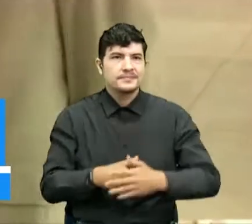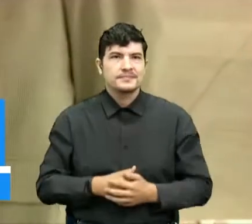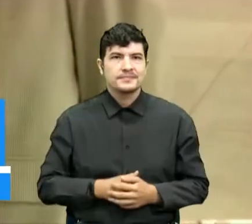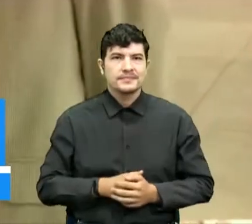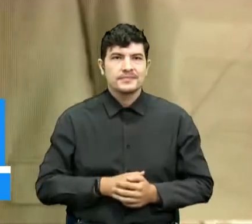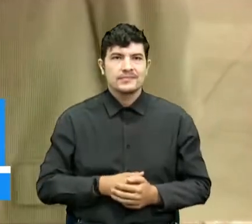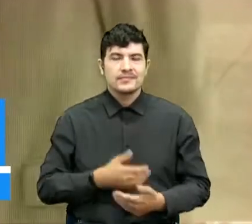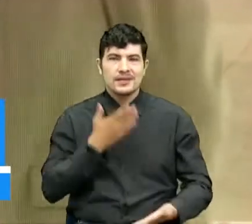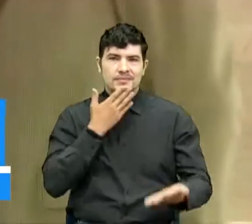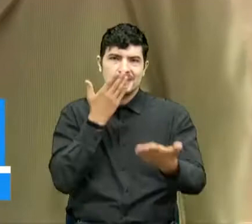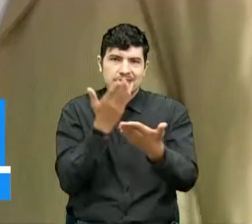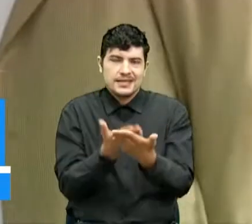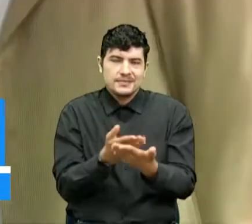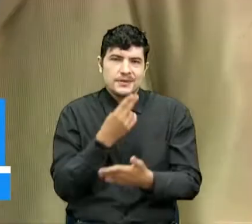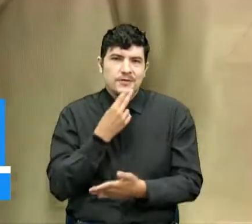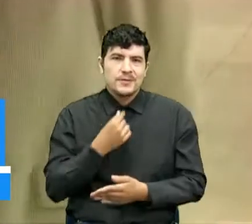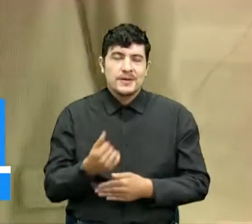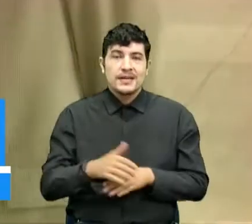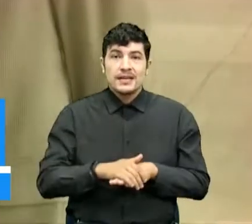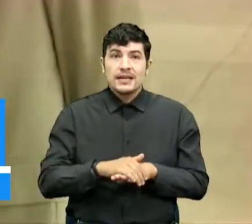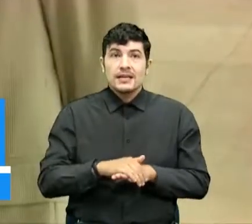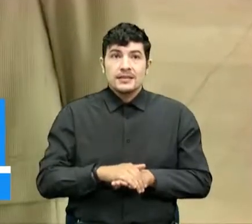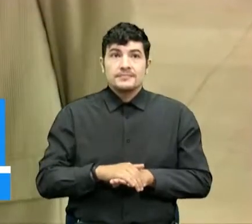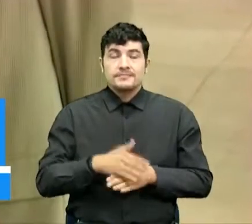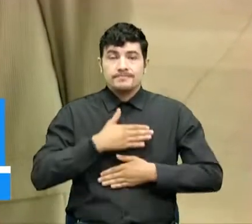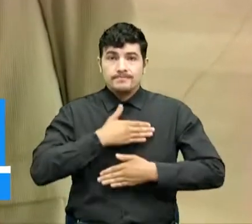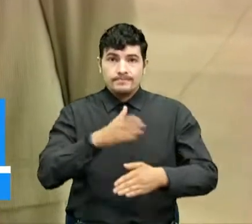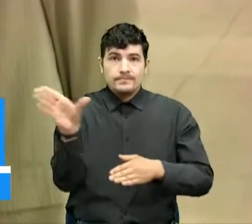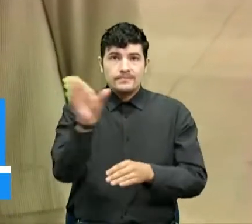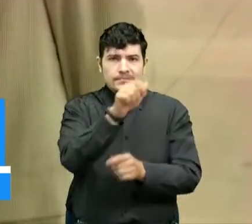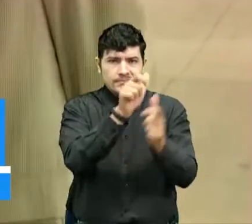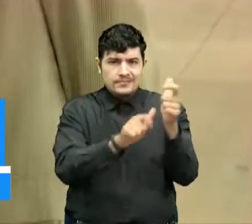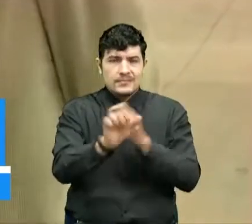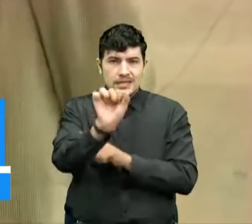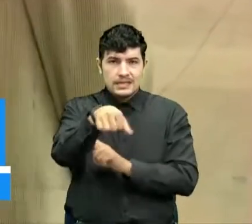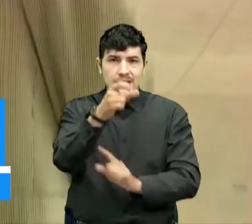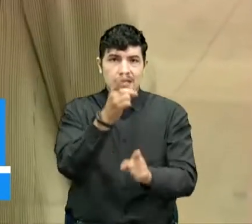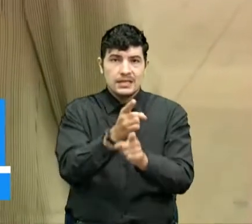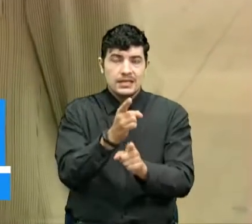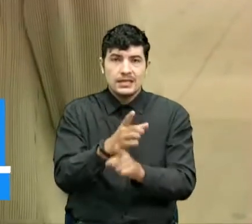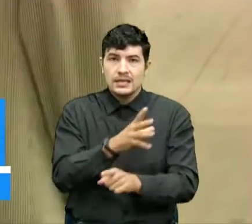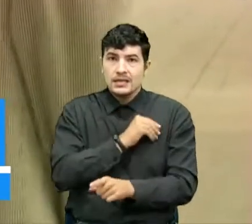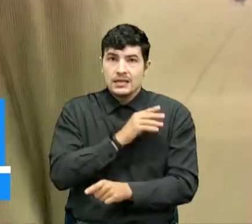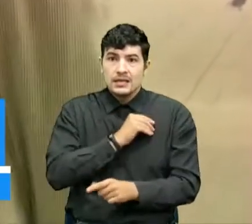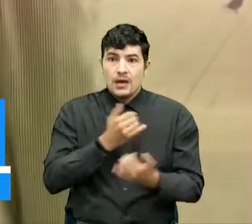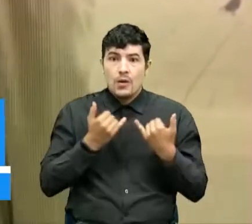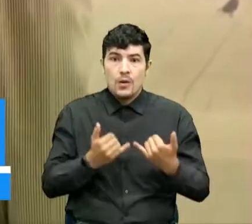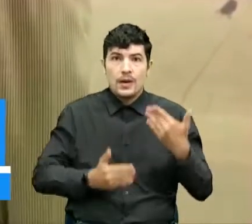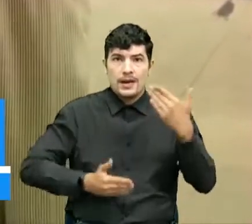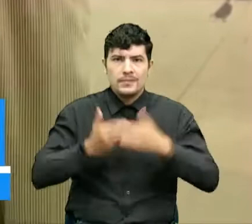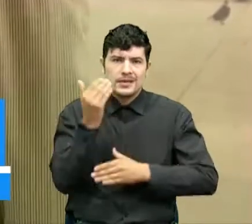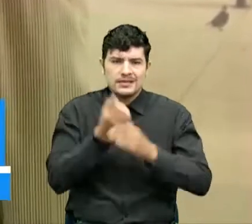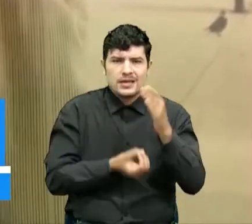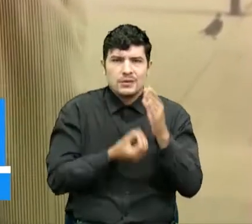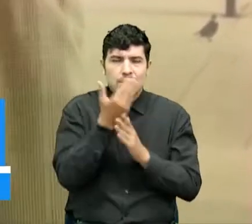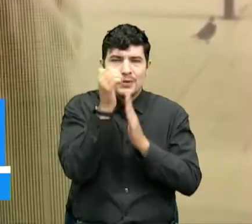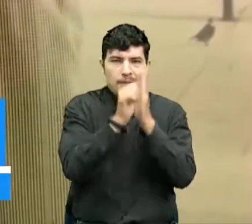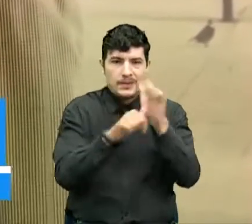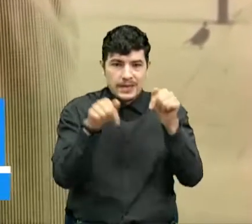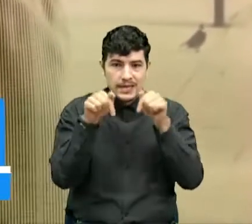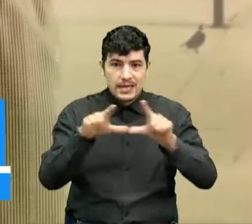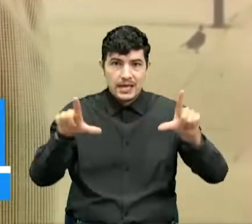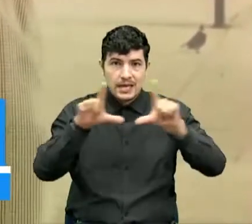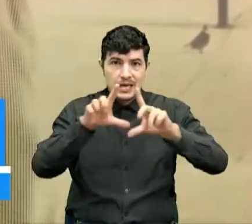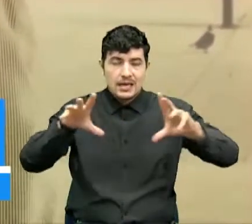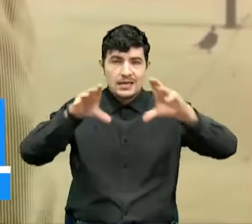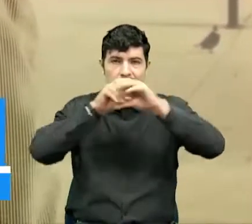Ronald, muy amable, gracias por la invitación y un saludo a toda nuestra teleaudiencia. Sí, muy emocionados porque hoy comenzamos este nuevo producto del canal Tro, una